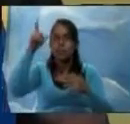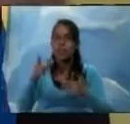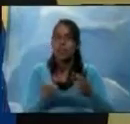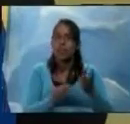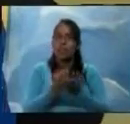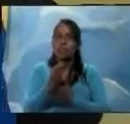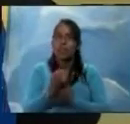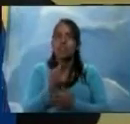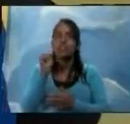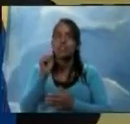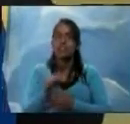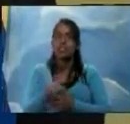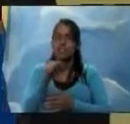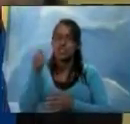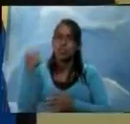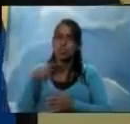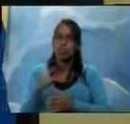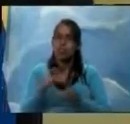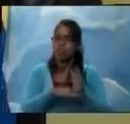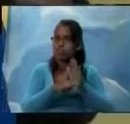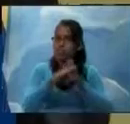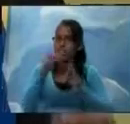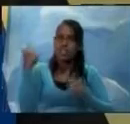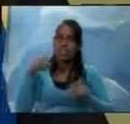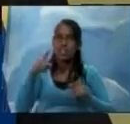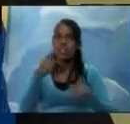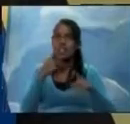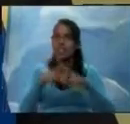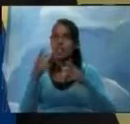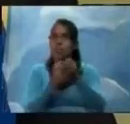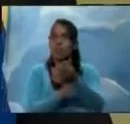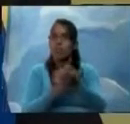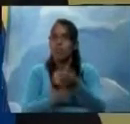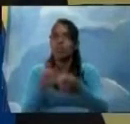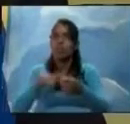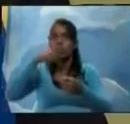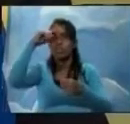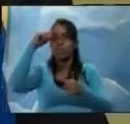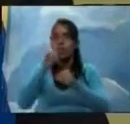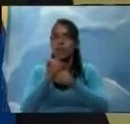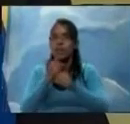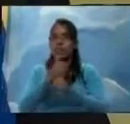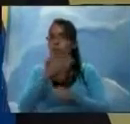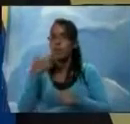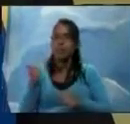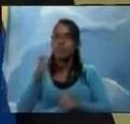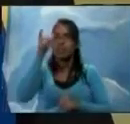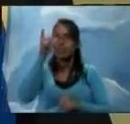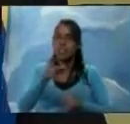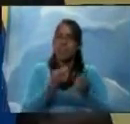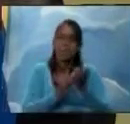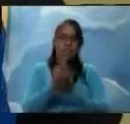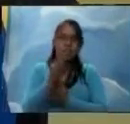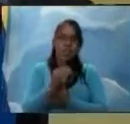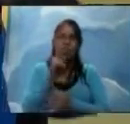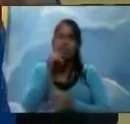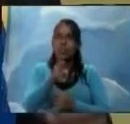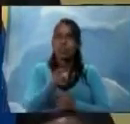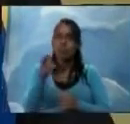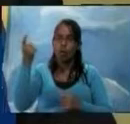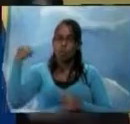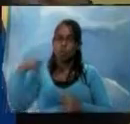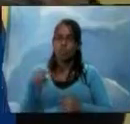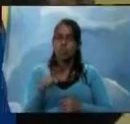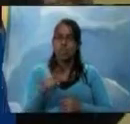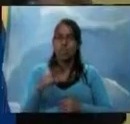dice, no, si yo tuviese la capacidad que tiene fulano de tal, entonces yo trabajase mejor. No, no, sea fiel en lo que usted hoy